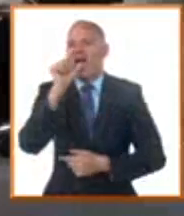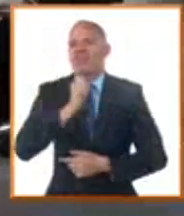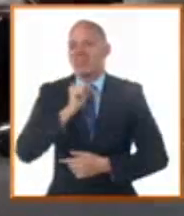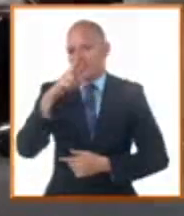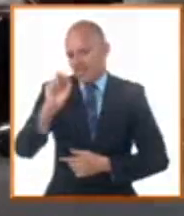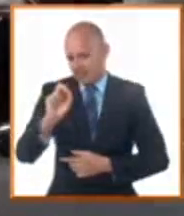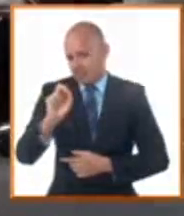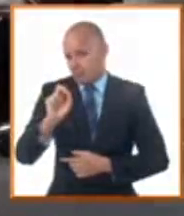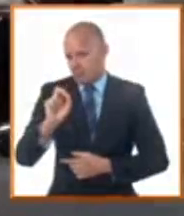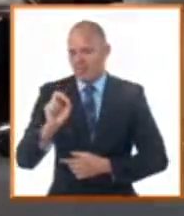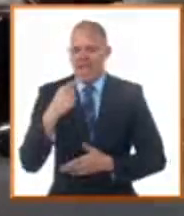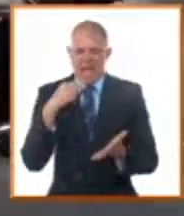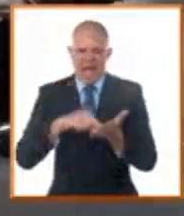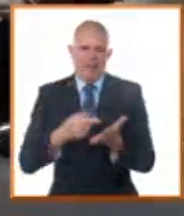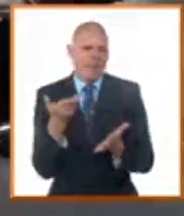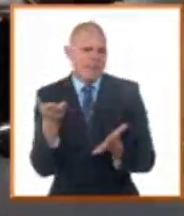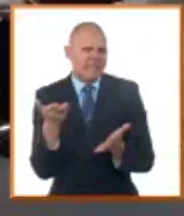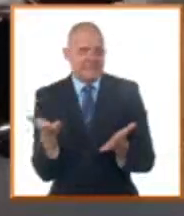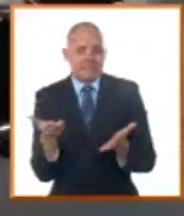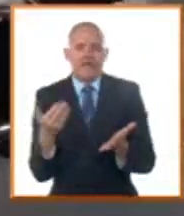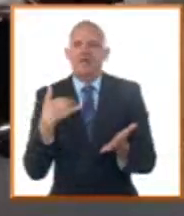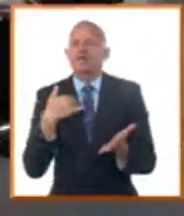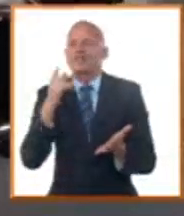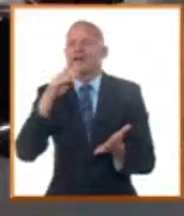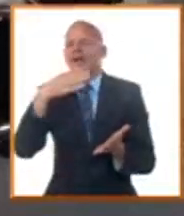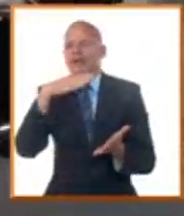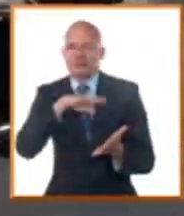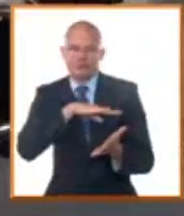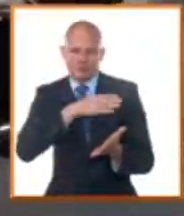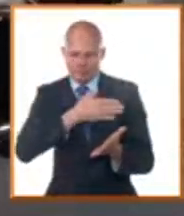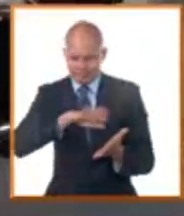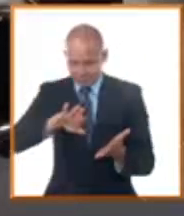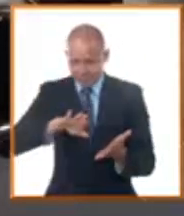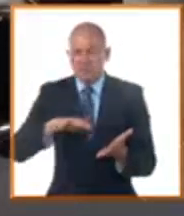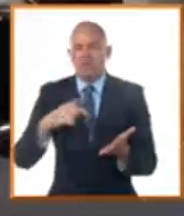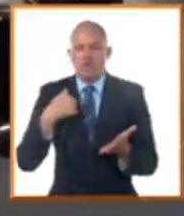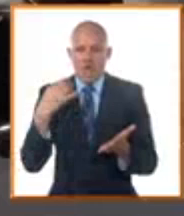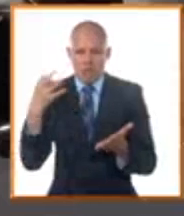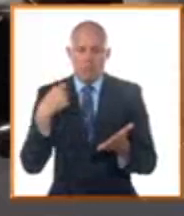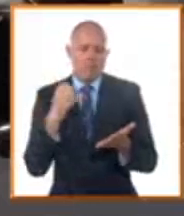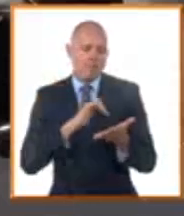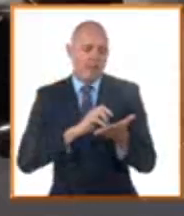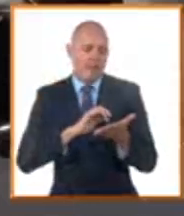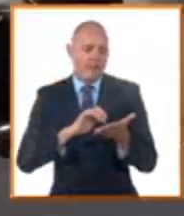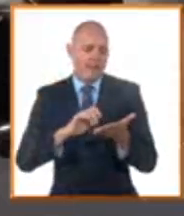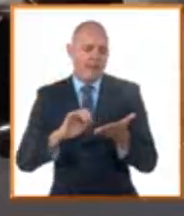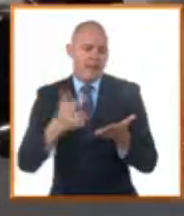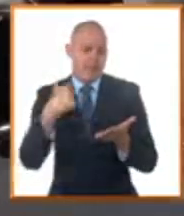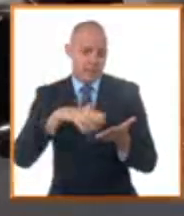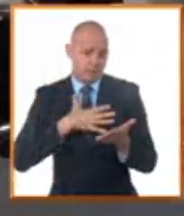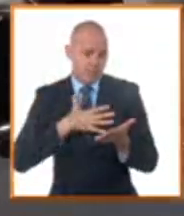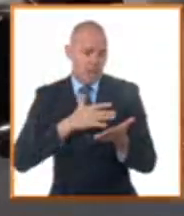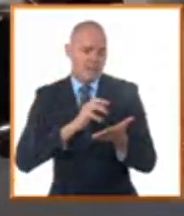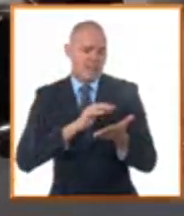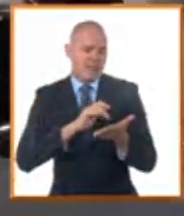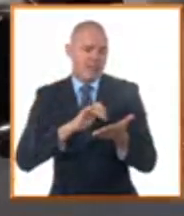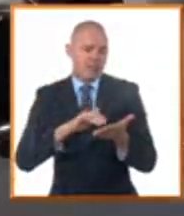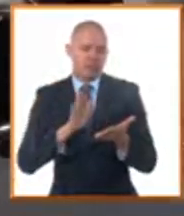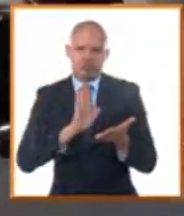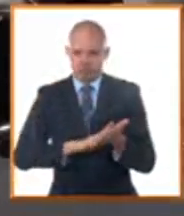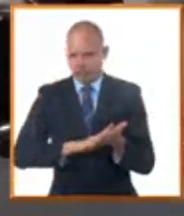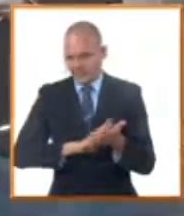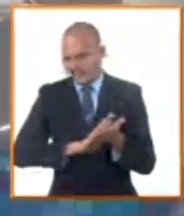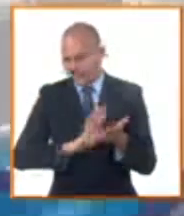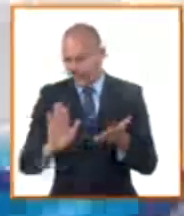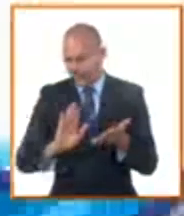para utilizar, que posteriormente, bueno, puede cambiarlo cada vez que lo desee. El carnet de identidad es importante porque ese carnet de identidad